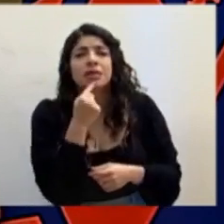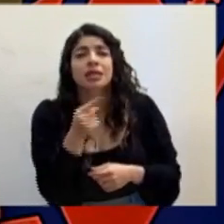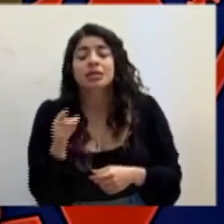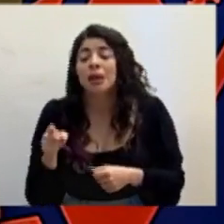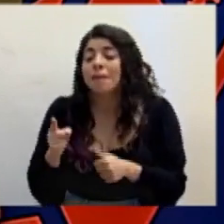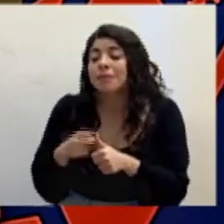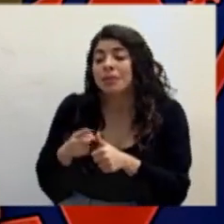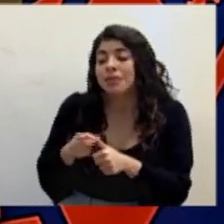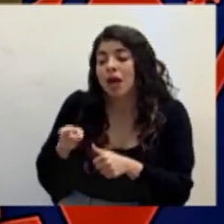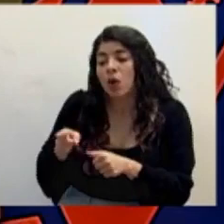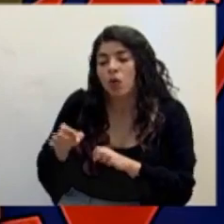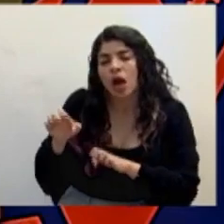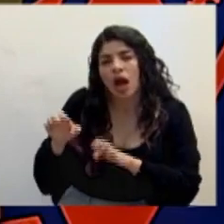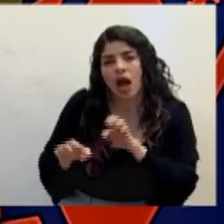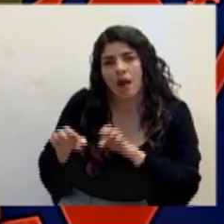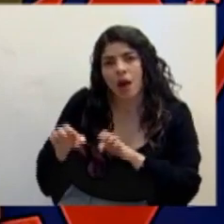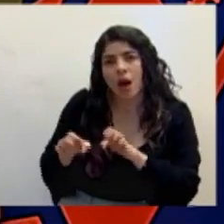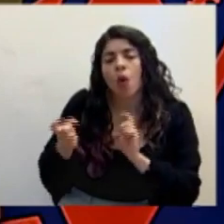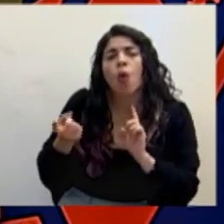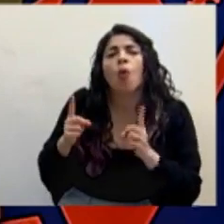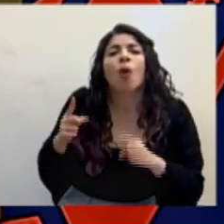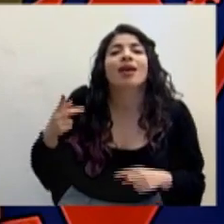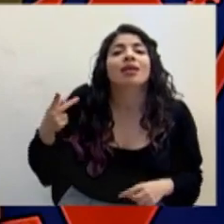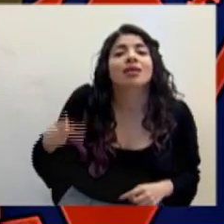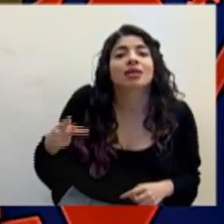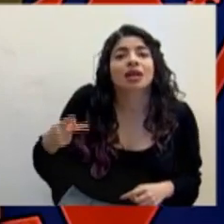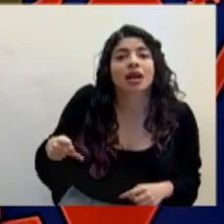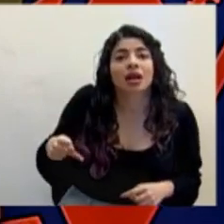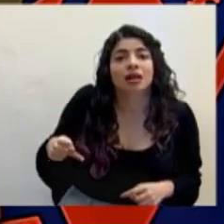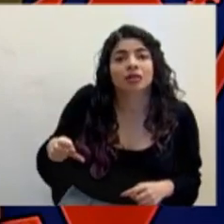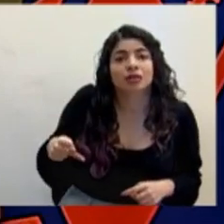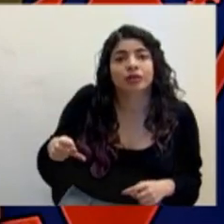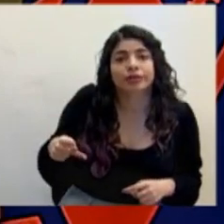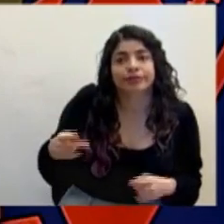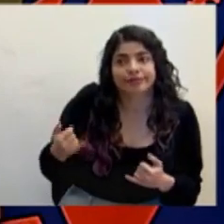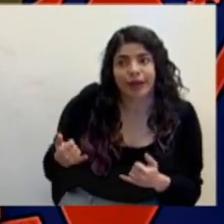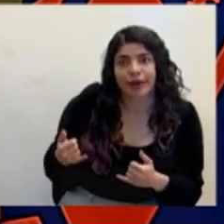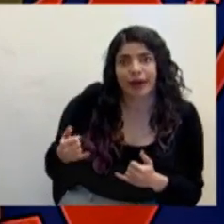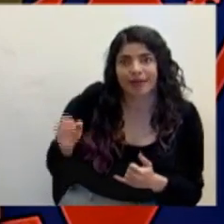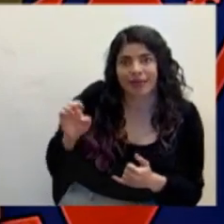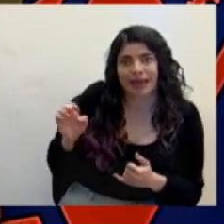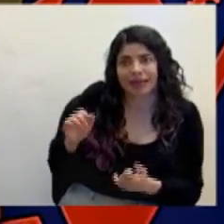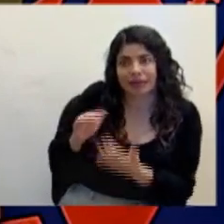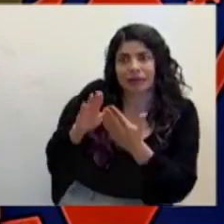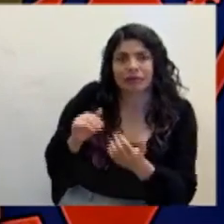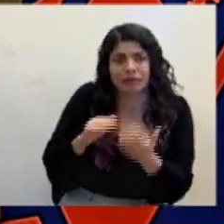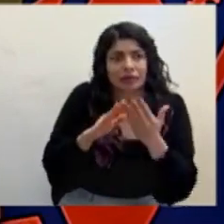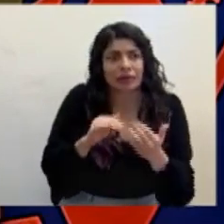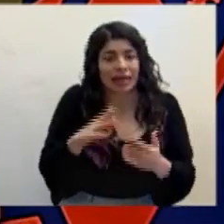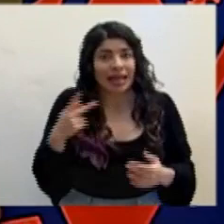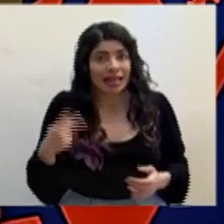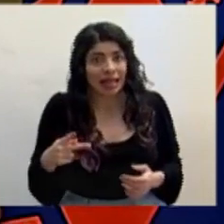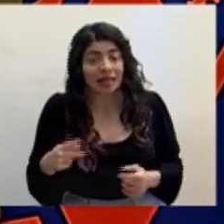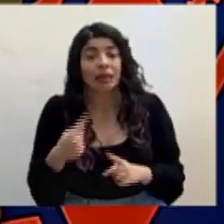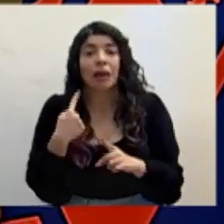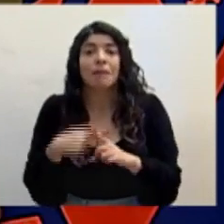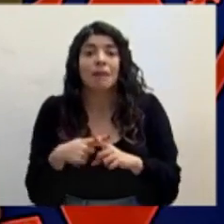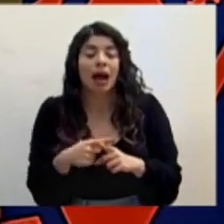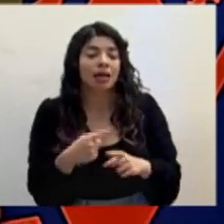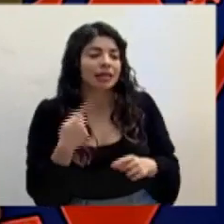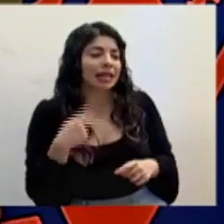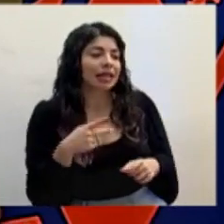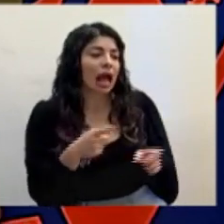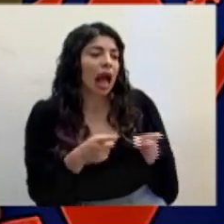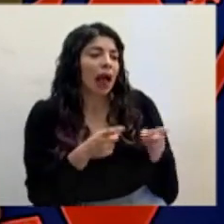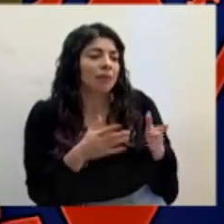una valoración de los riesgos que estamos enfrentando por la emergencia frente a los riesgos